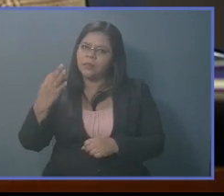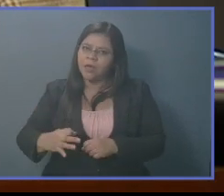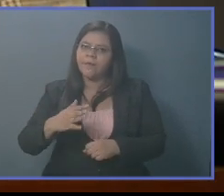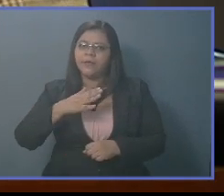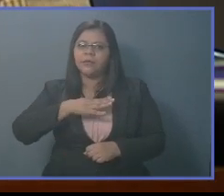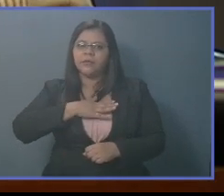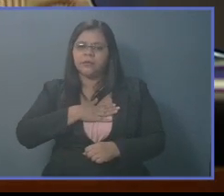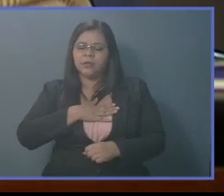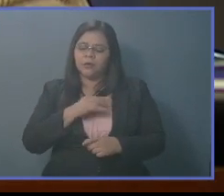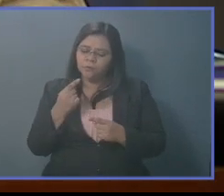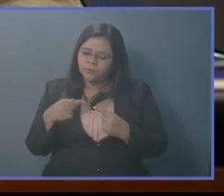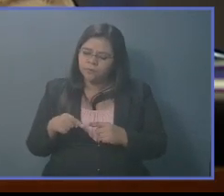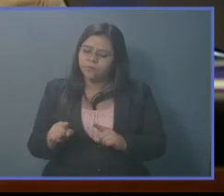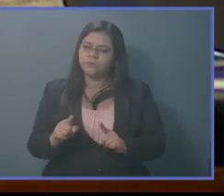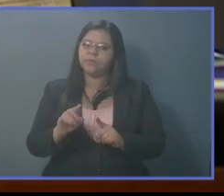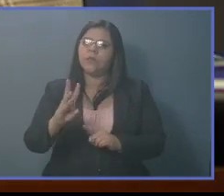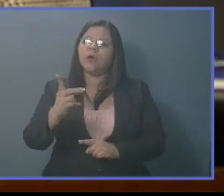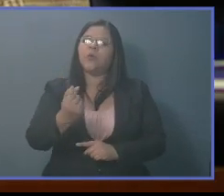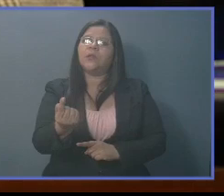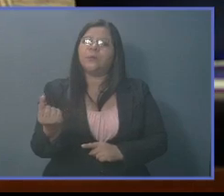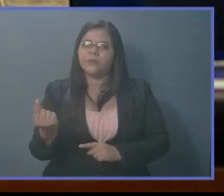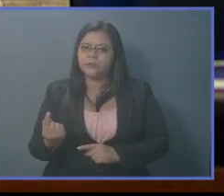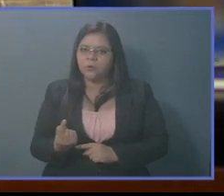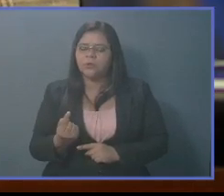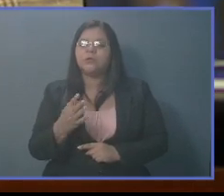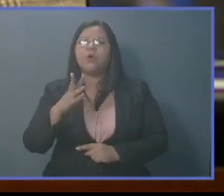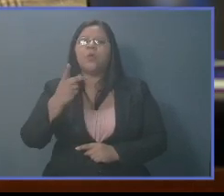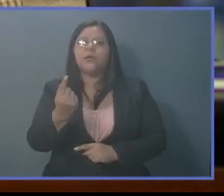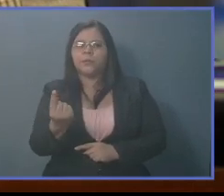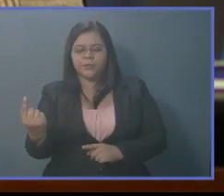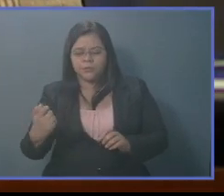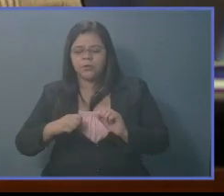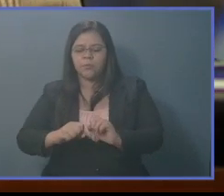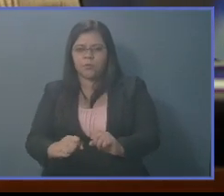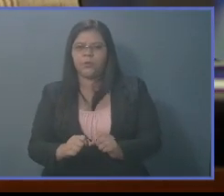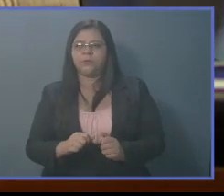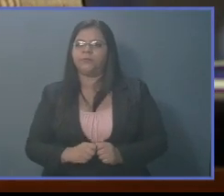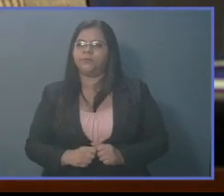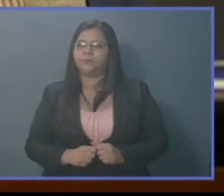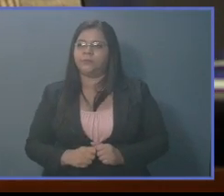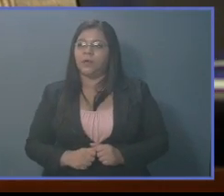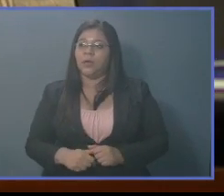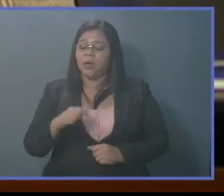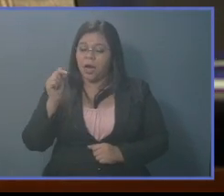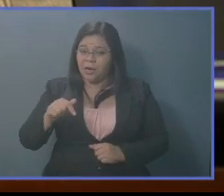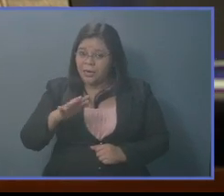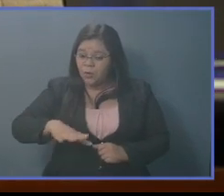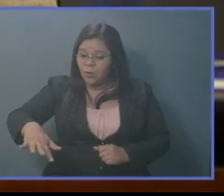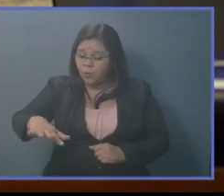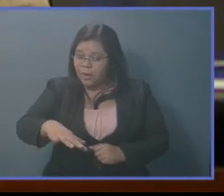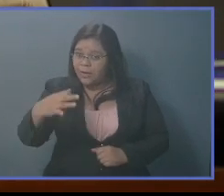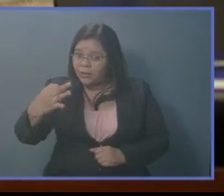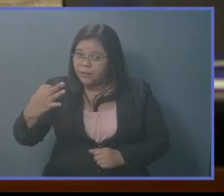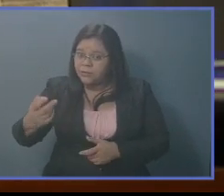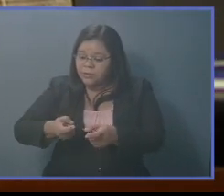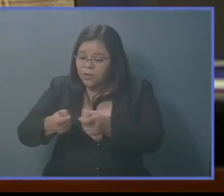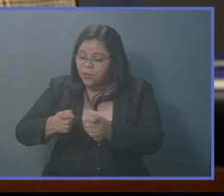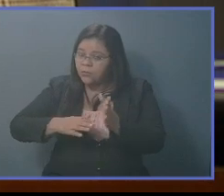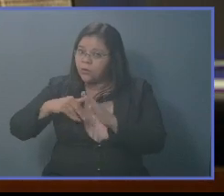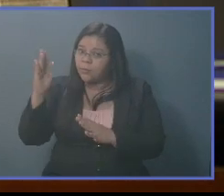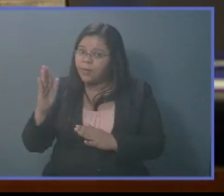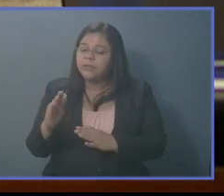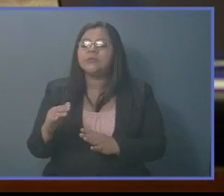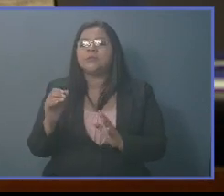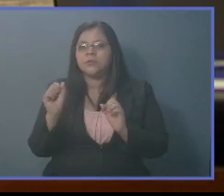incidencia y prevalencia de casos, así como el número de fallecidos en zonas. Las zonas epidémicas sujetas a control sanitario en caso de